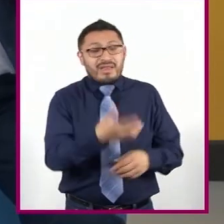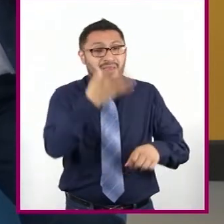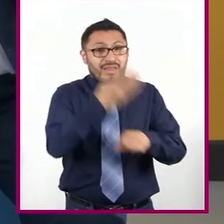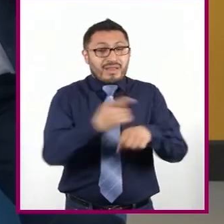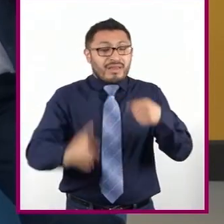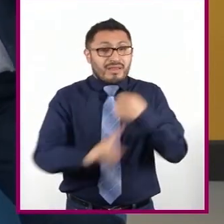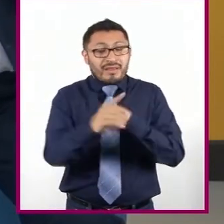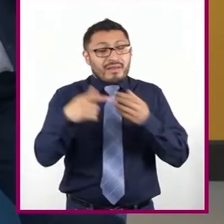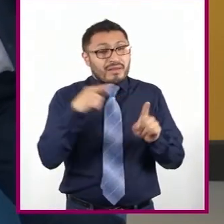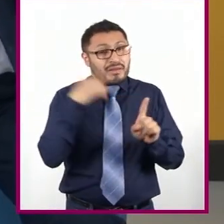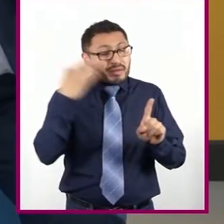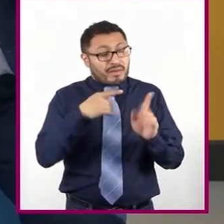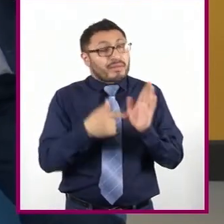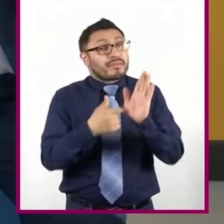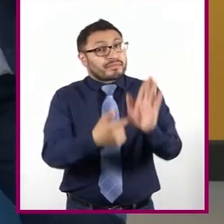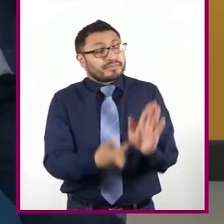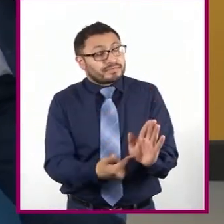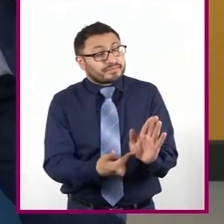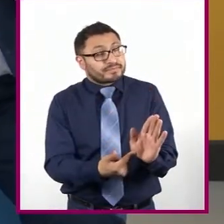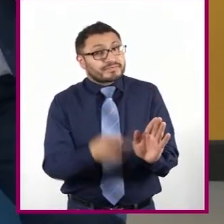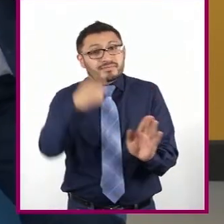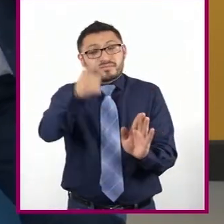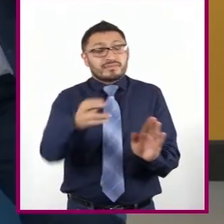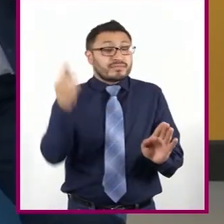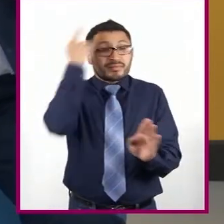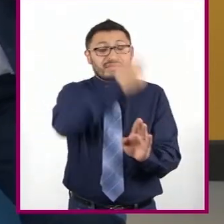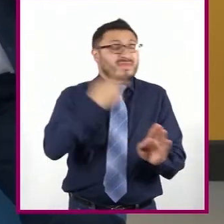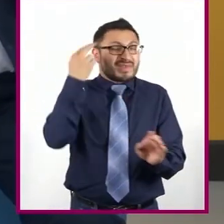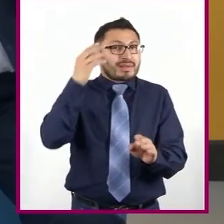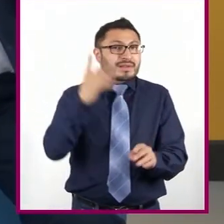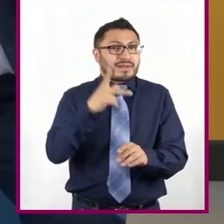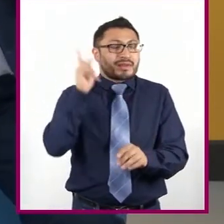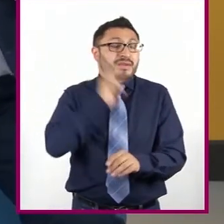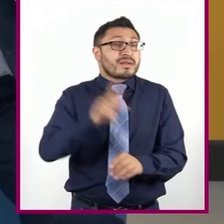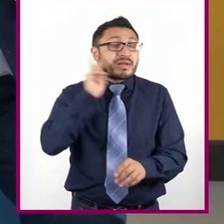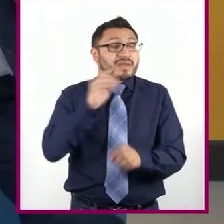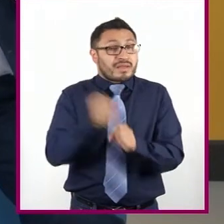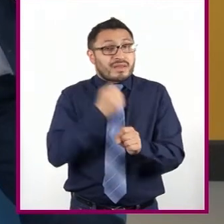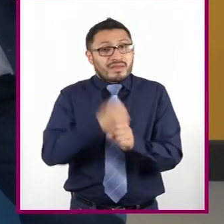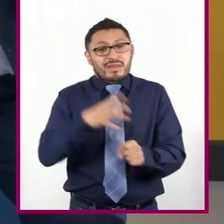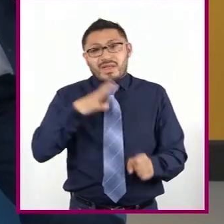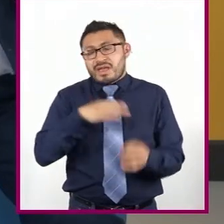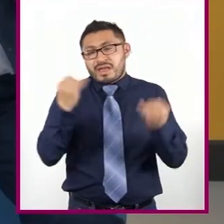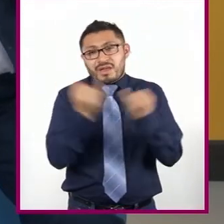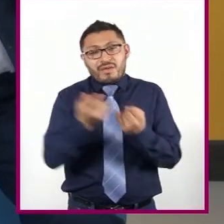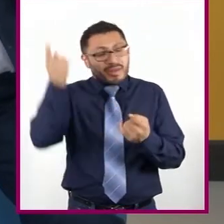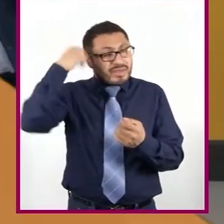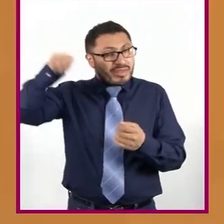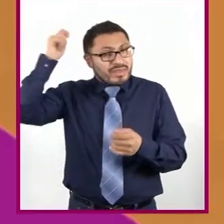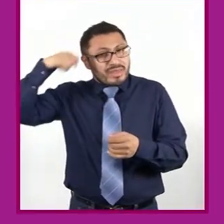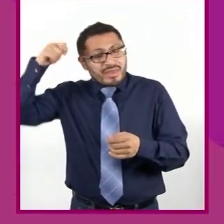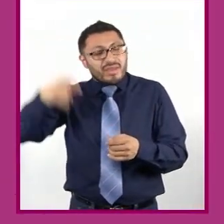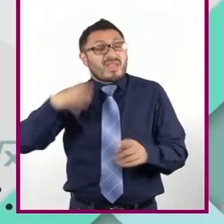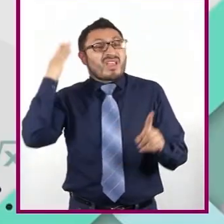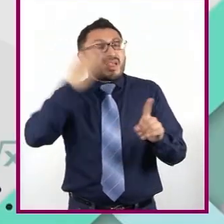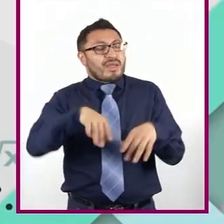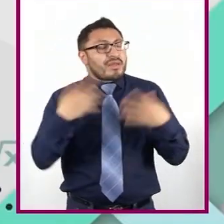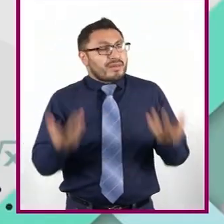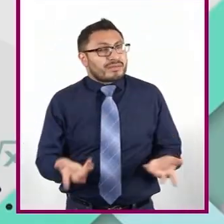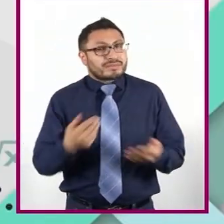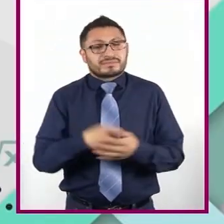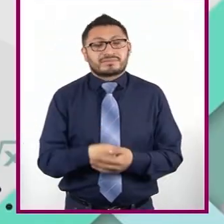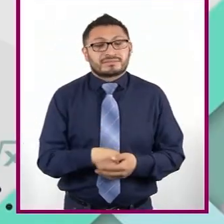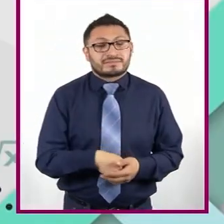siguiente reto. Corroboren que la probabilidad frecuencial tiende a la probabilidad teórica con el siguiente